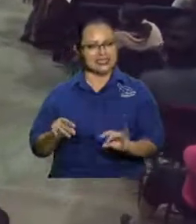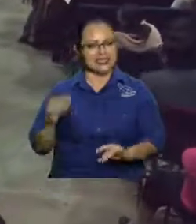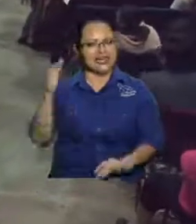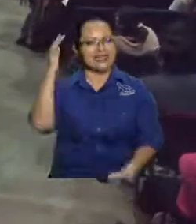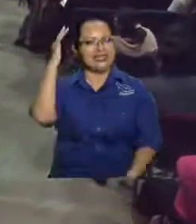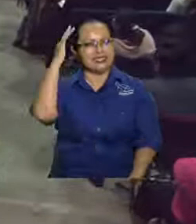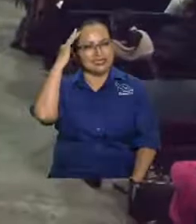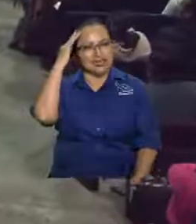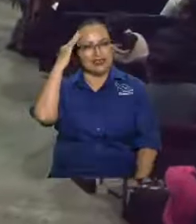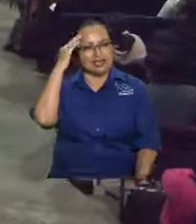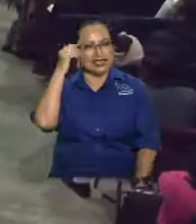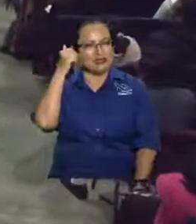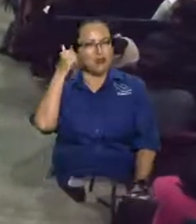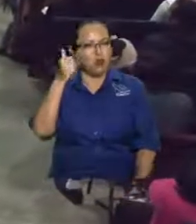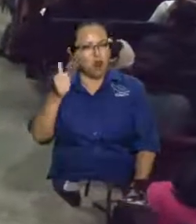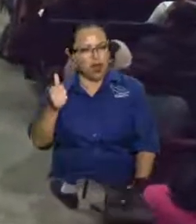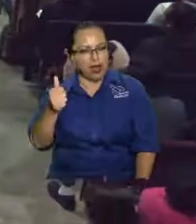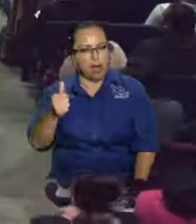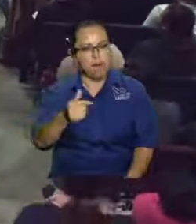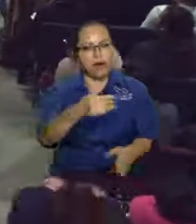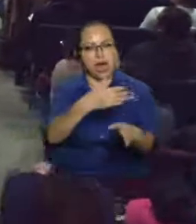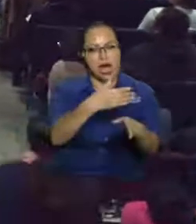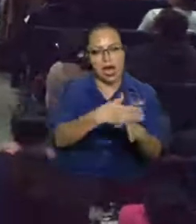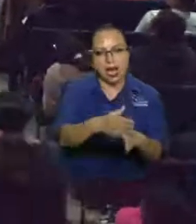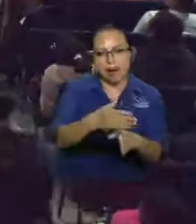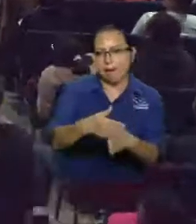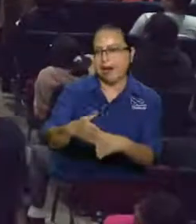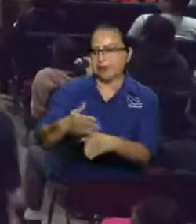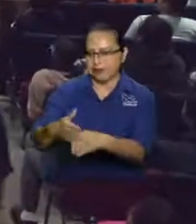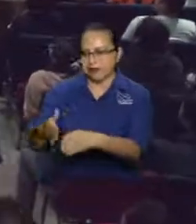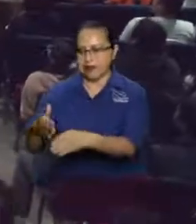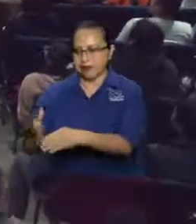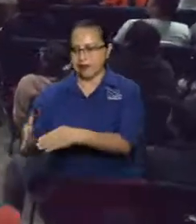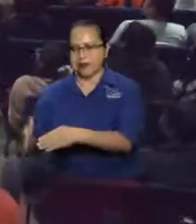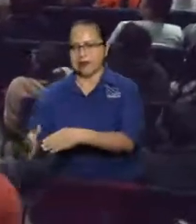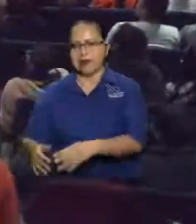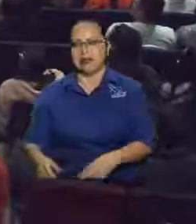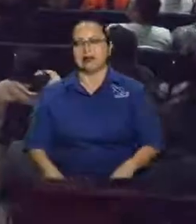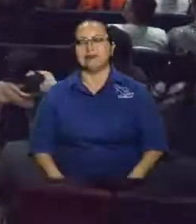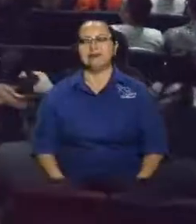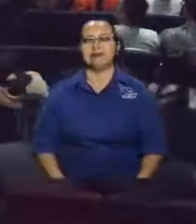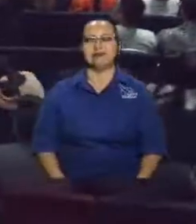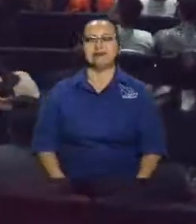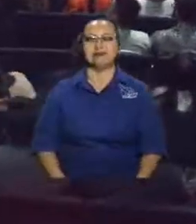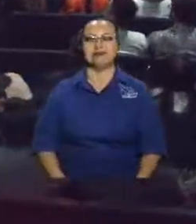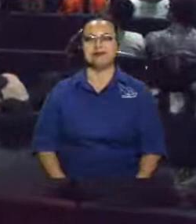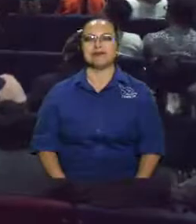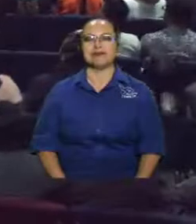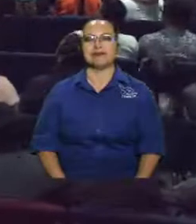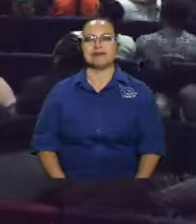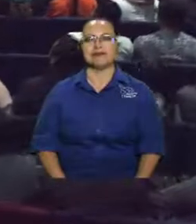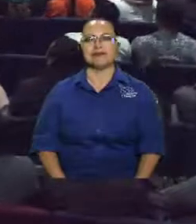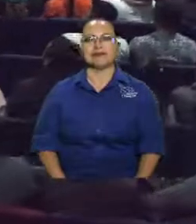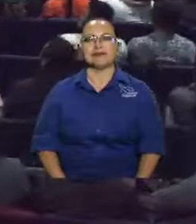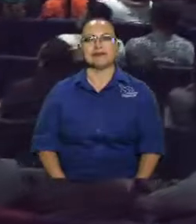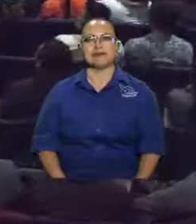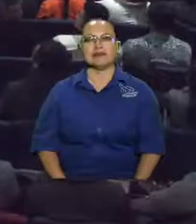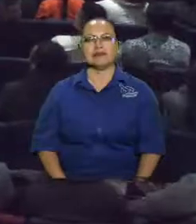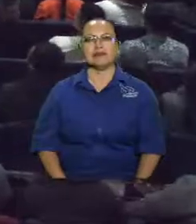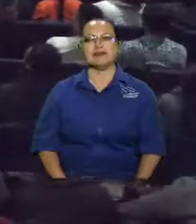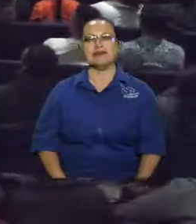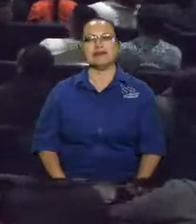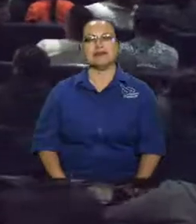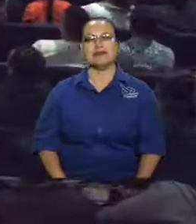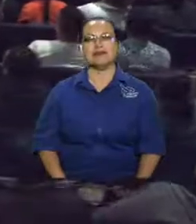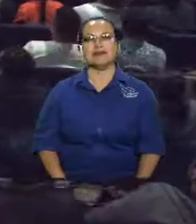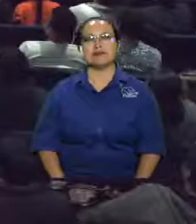¿Hay alguien que sabe que es bueno para repartir? Gracias, papito. No te estoy desechando tu privilegio, pero